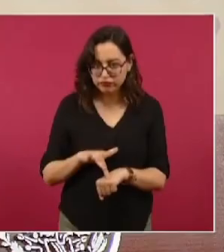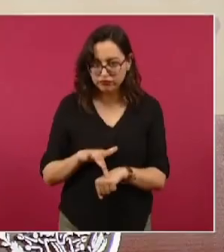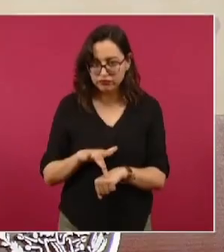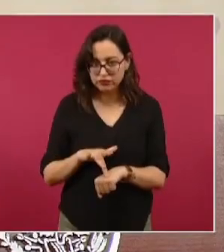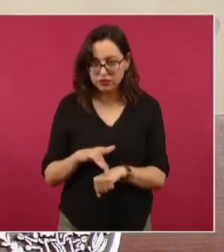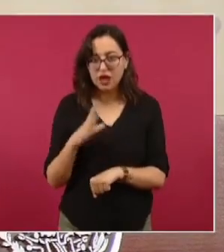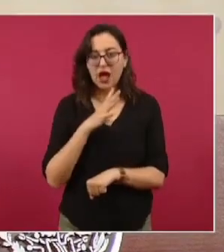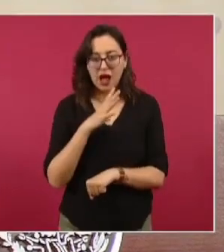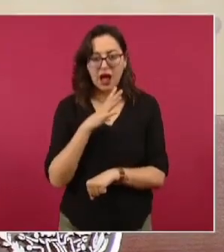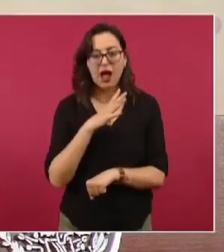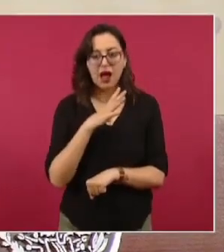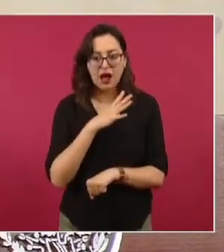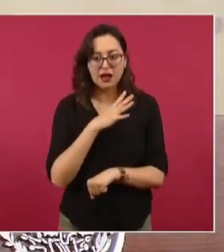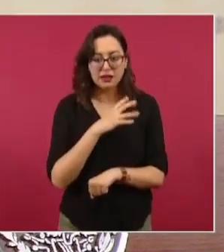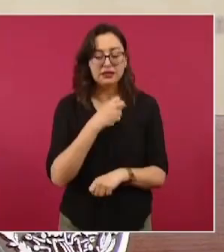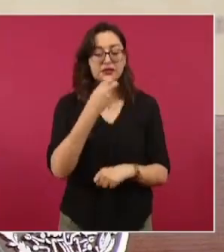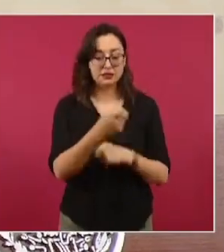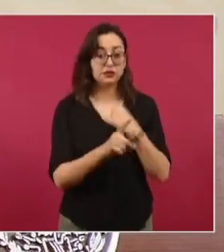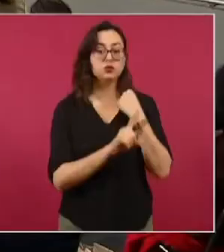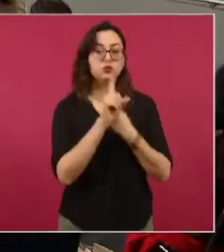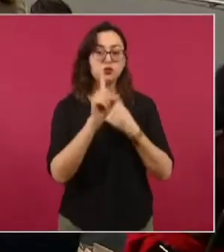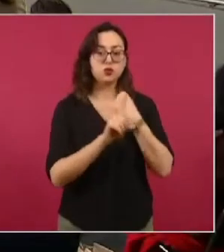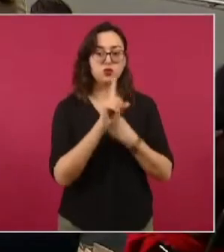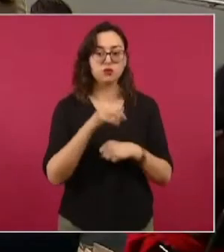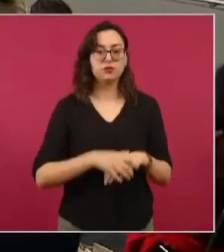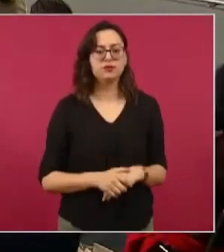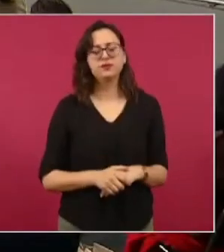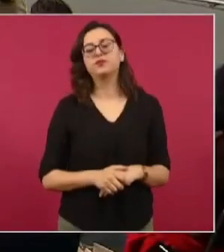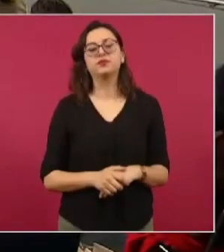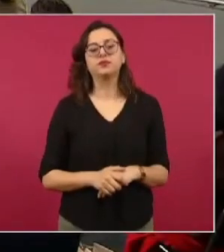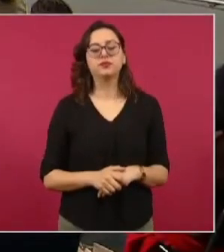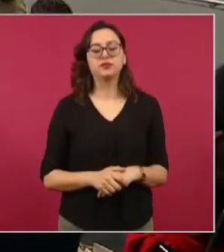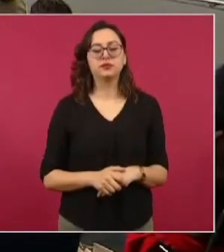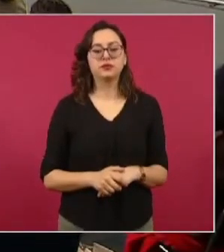fíjate vamos a buscar Sinaloa